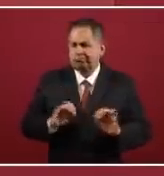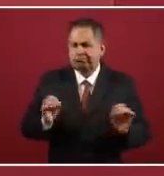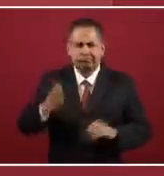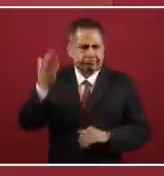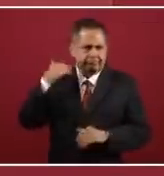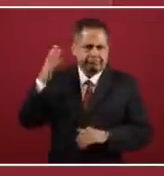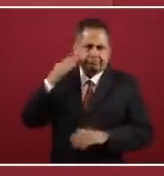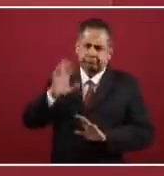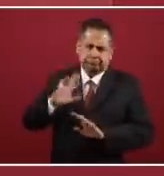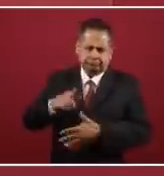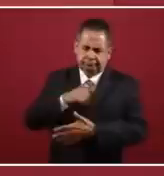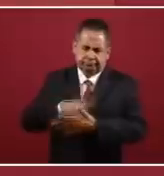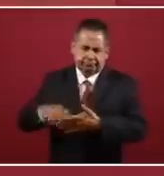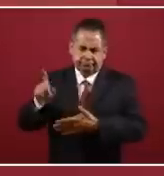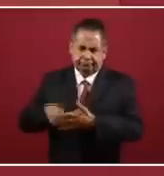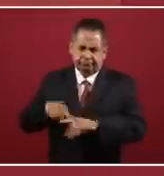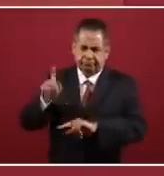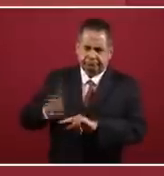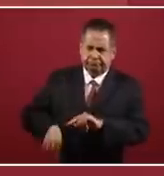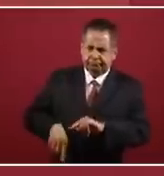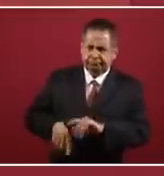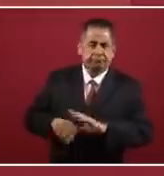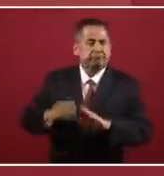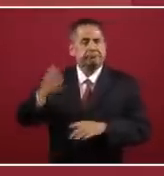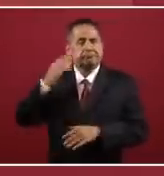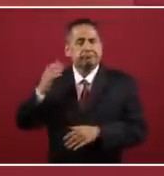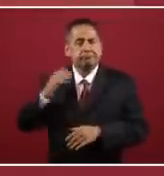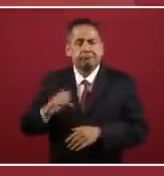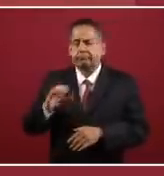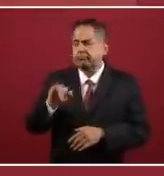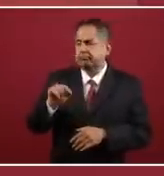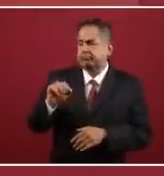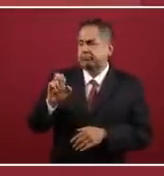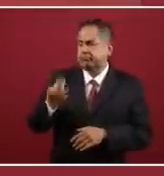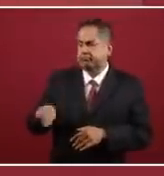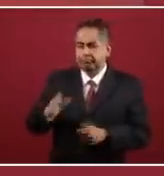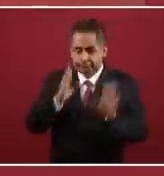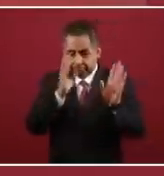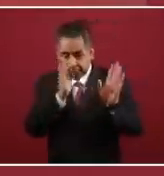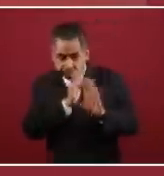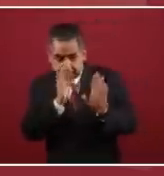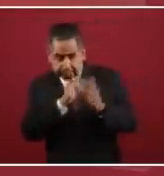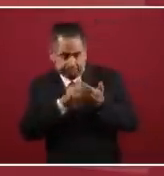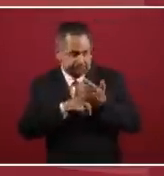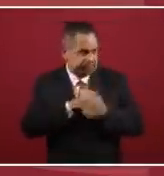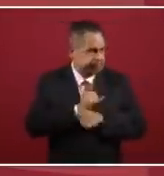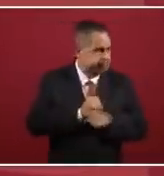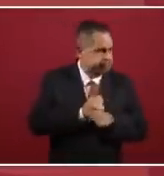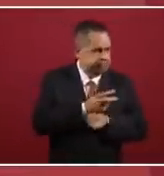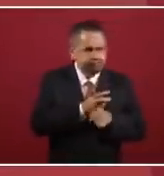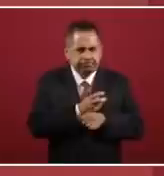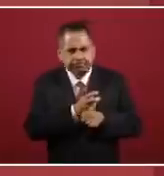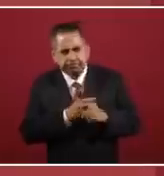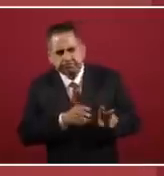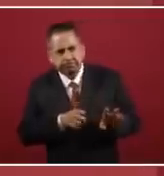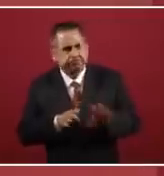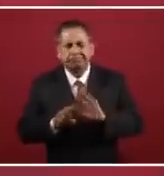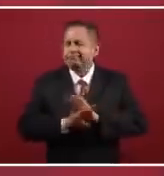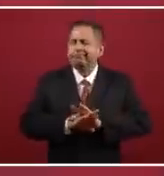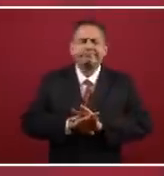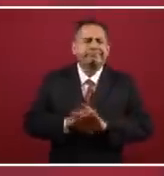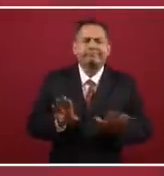canceló la función que tenía el CISEN de estar espiando y de estar